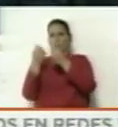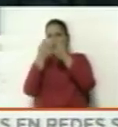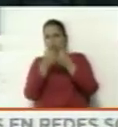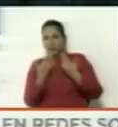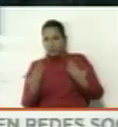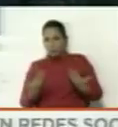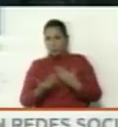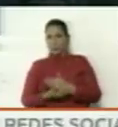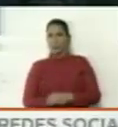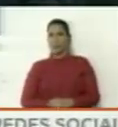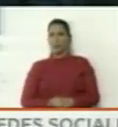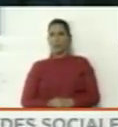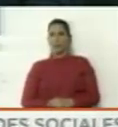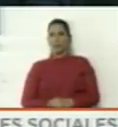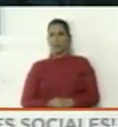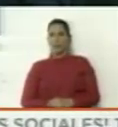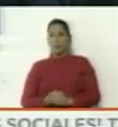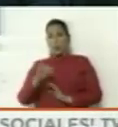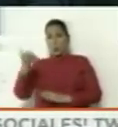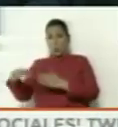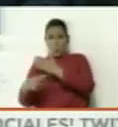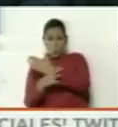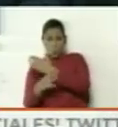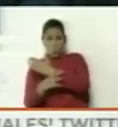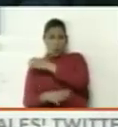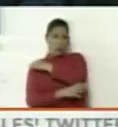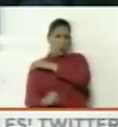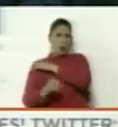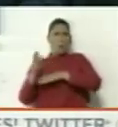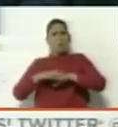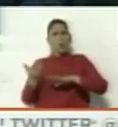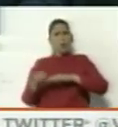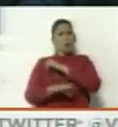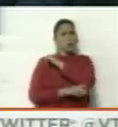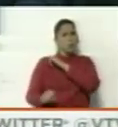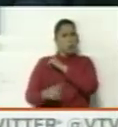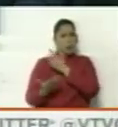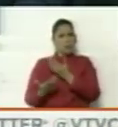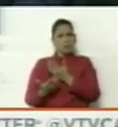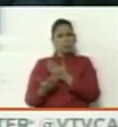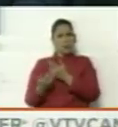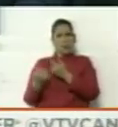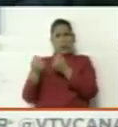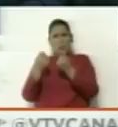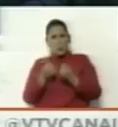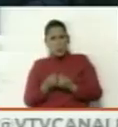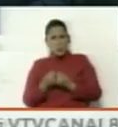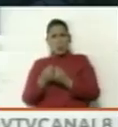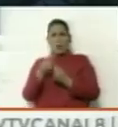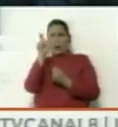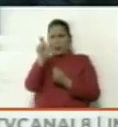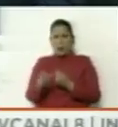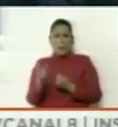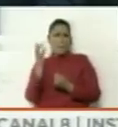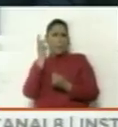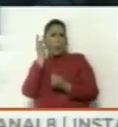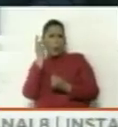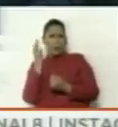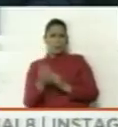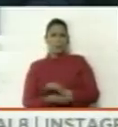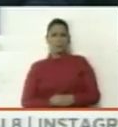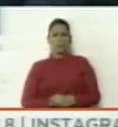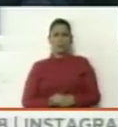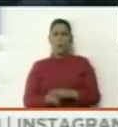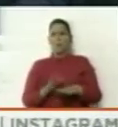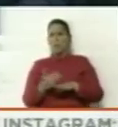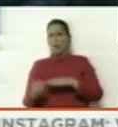¿Cuánto? Y si Guaidó roba, ¿por qué no se va a robar el pichache Rosana Barrera, Rosana de Cúcuta? ¿Por qué